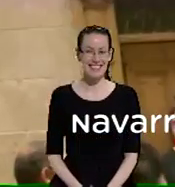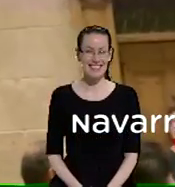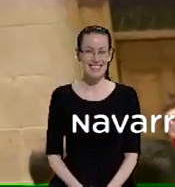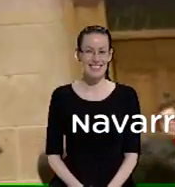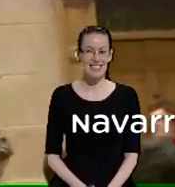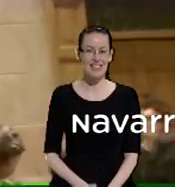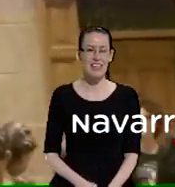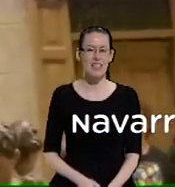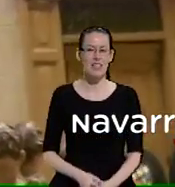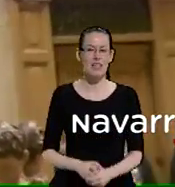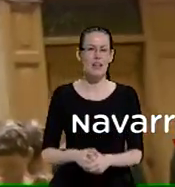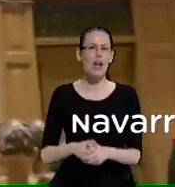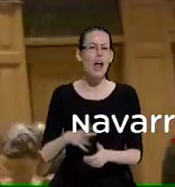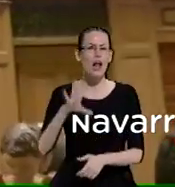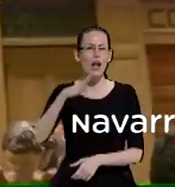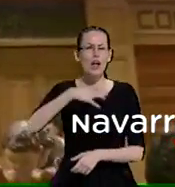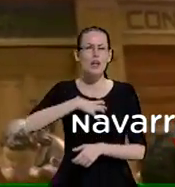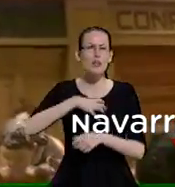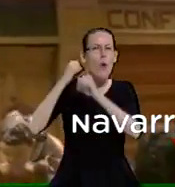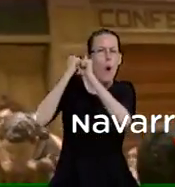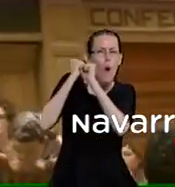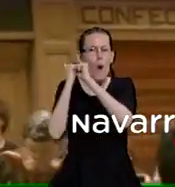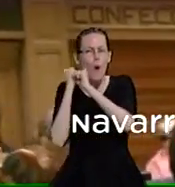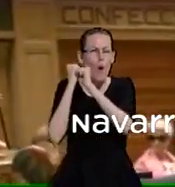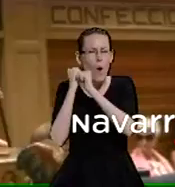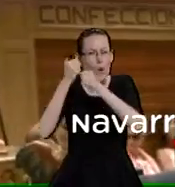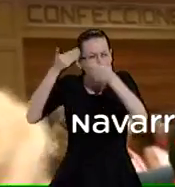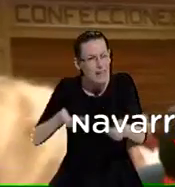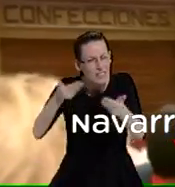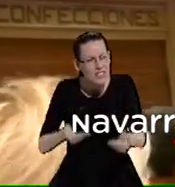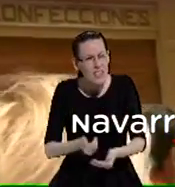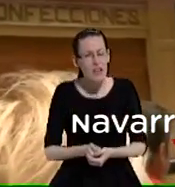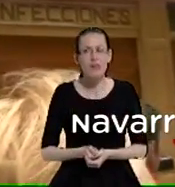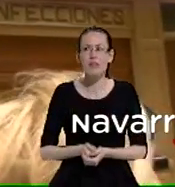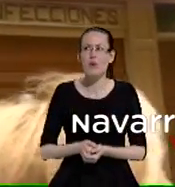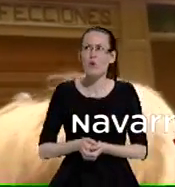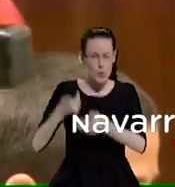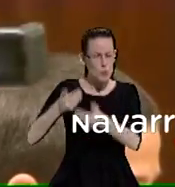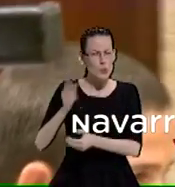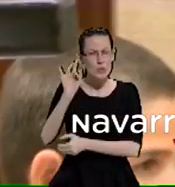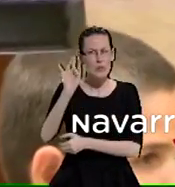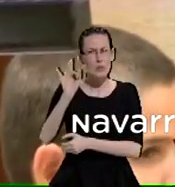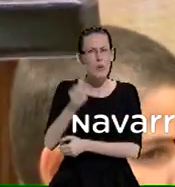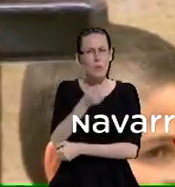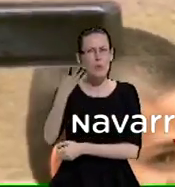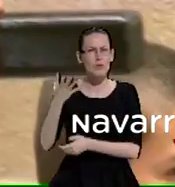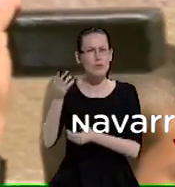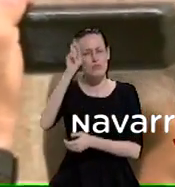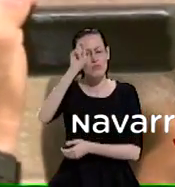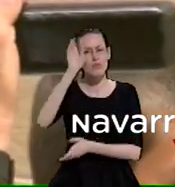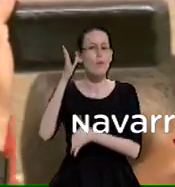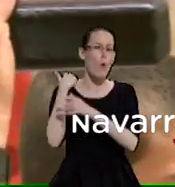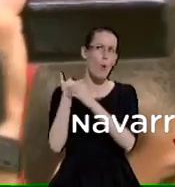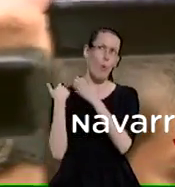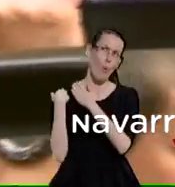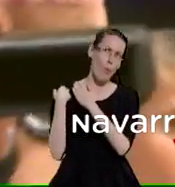¿Cuánto pesa, sabe? No, pesa. No, sabe lo que pesa, no, pero el hombro se cansa, ¿eh? Para